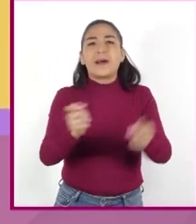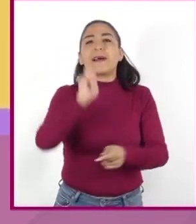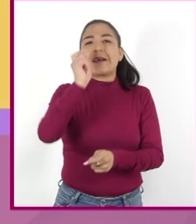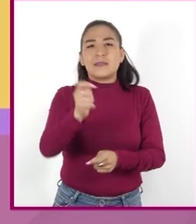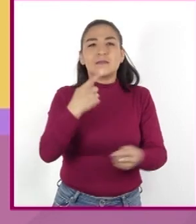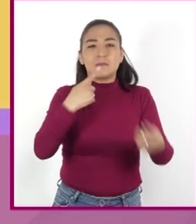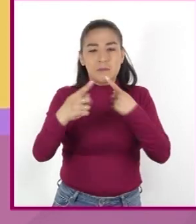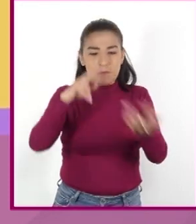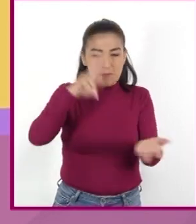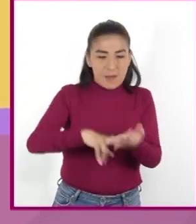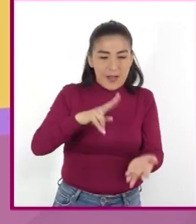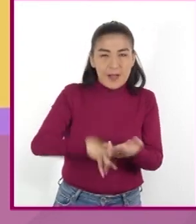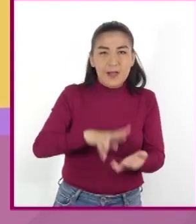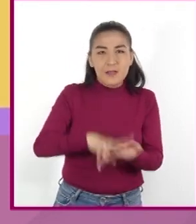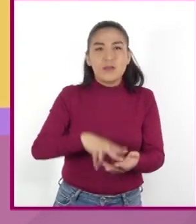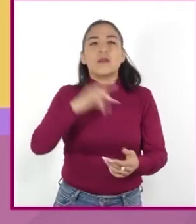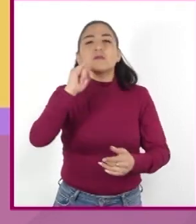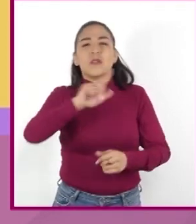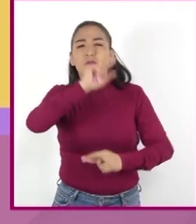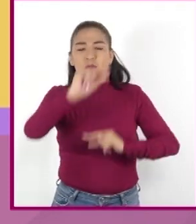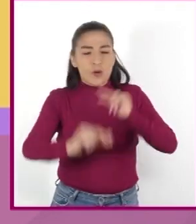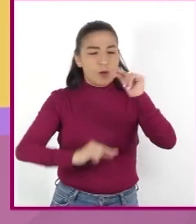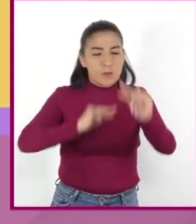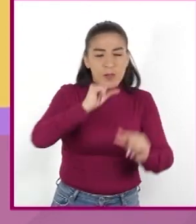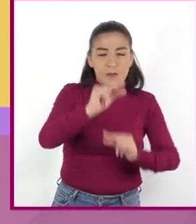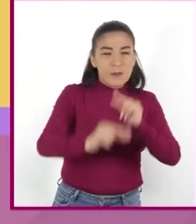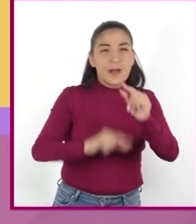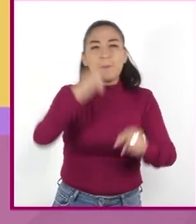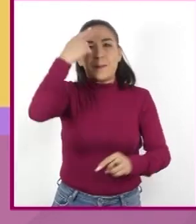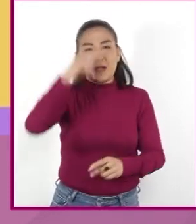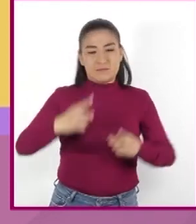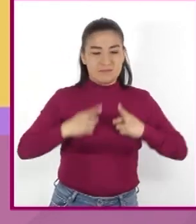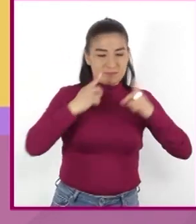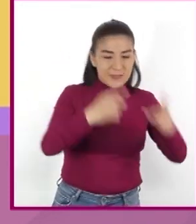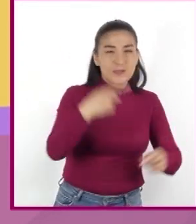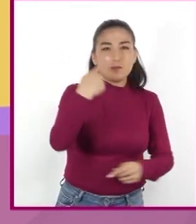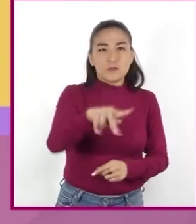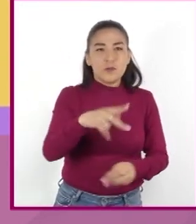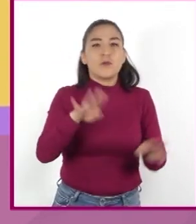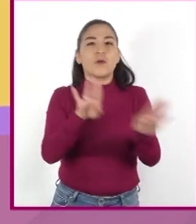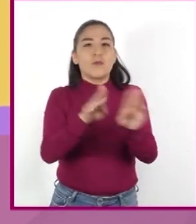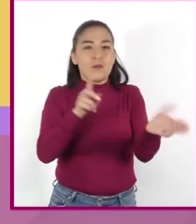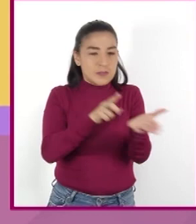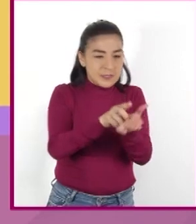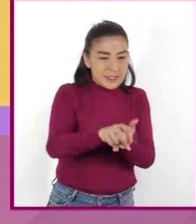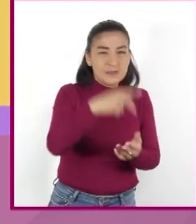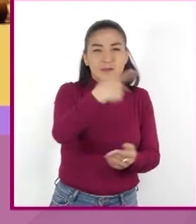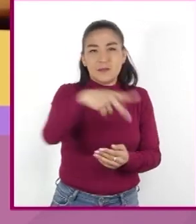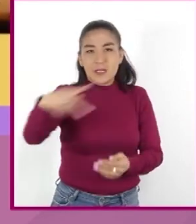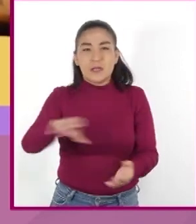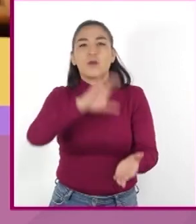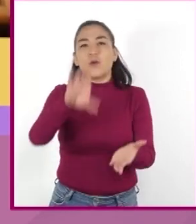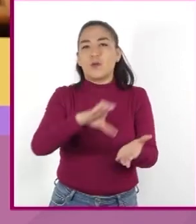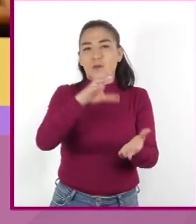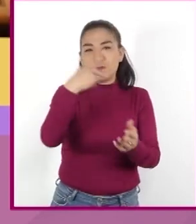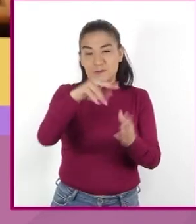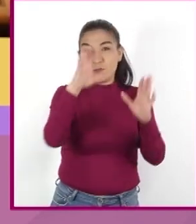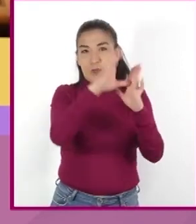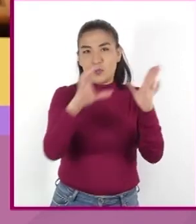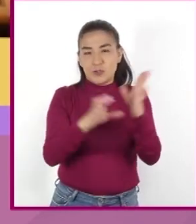que poco a poco se fueron materializando en las garantías individuales establecidas en varias de las constituciones del